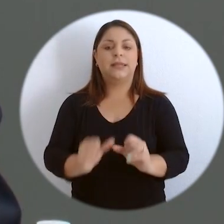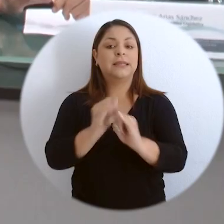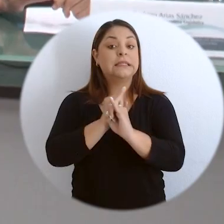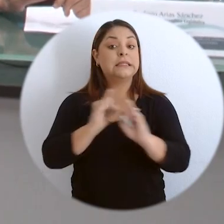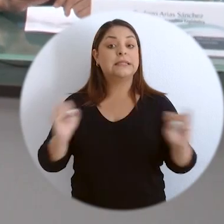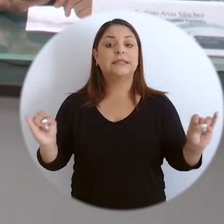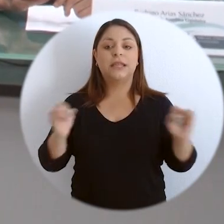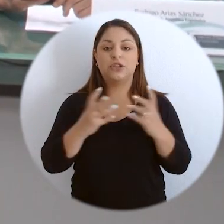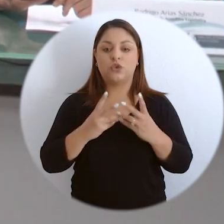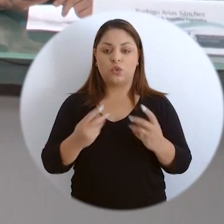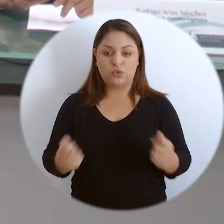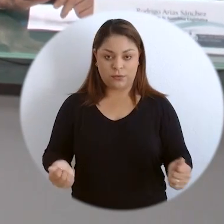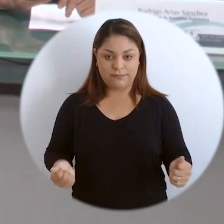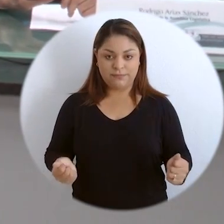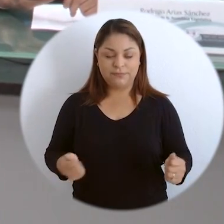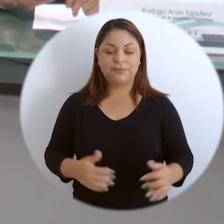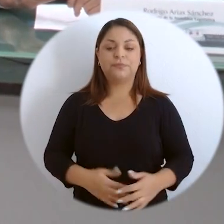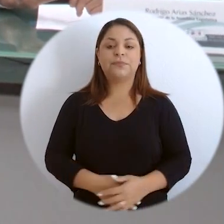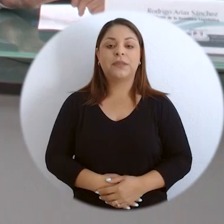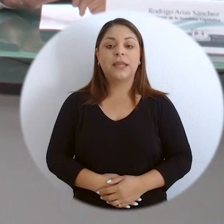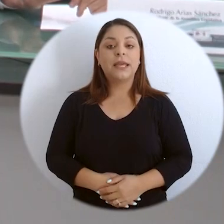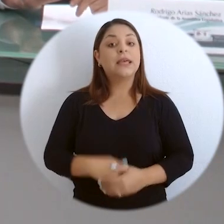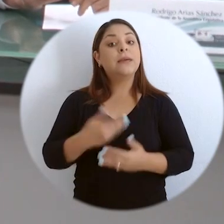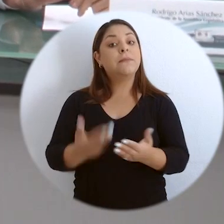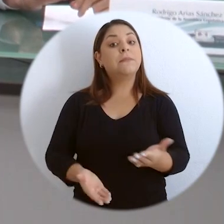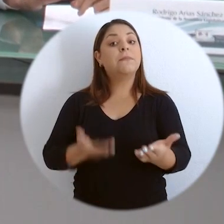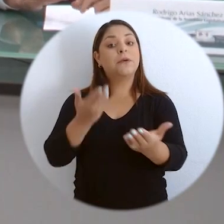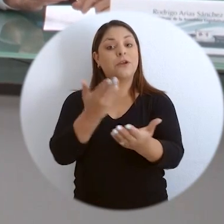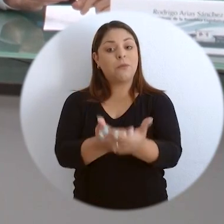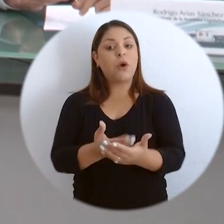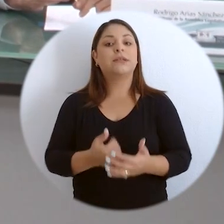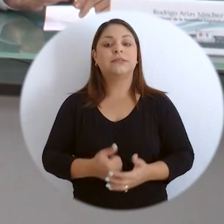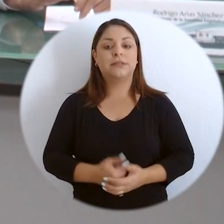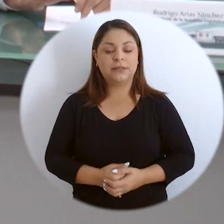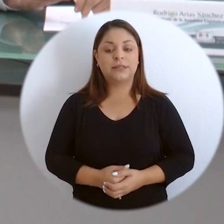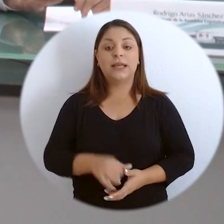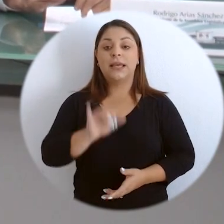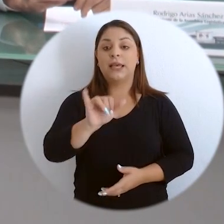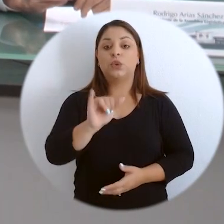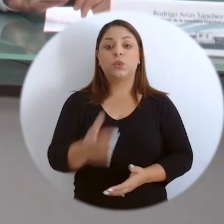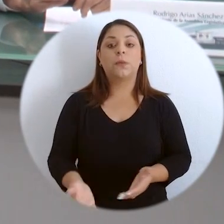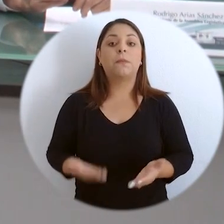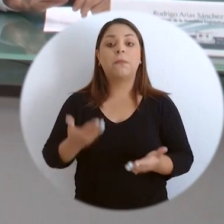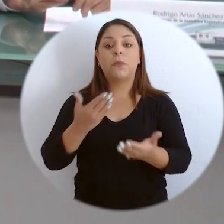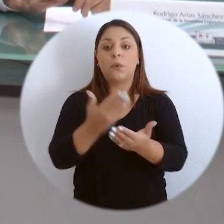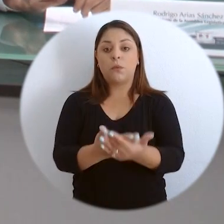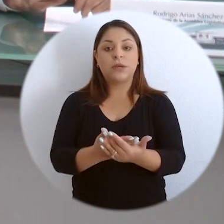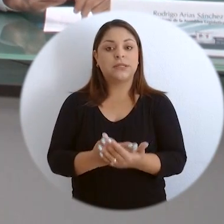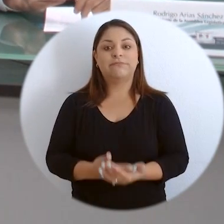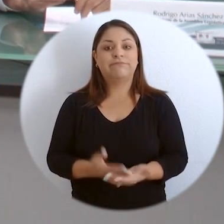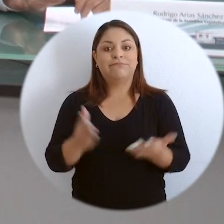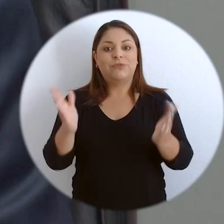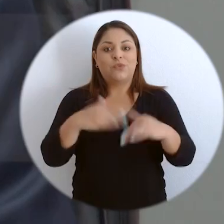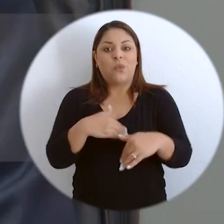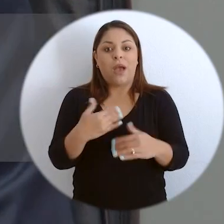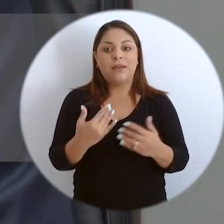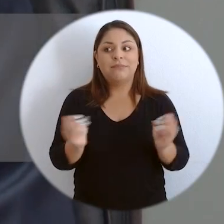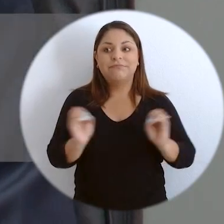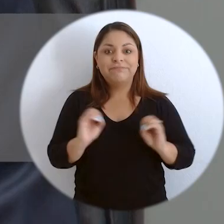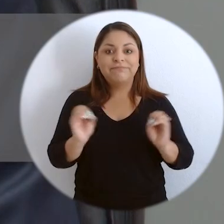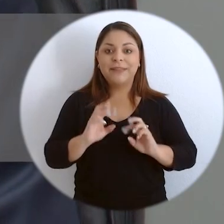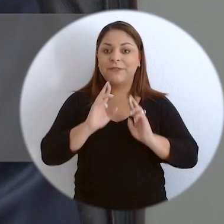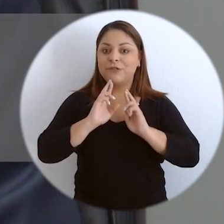esa delegación a menos que se siga la línea exacta que parece dictar